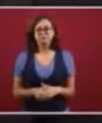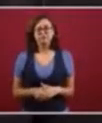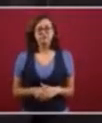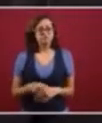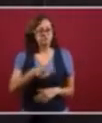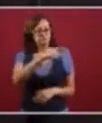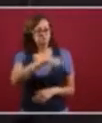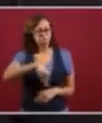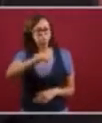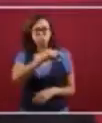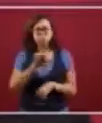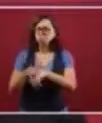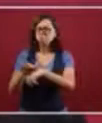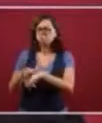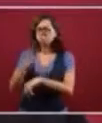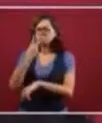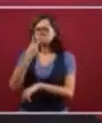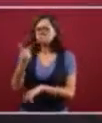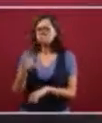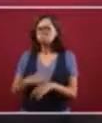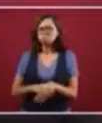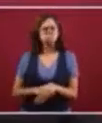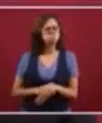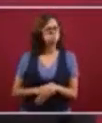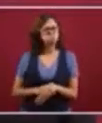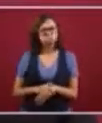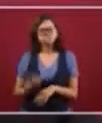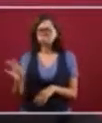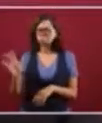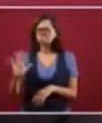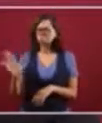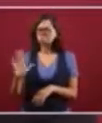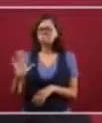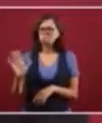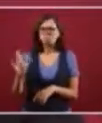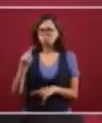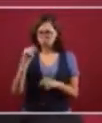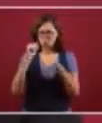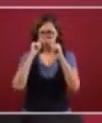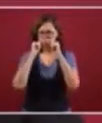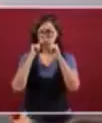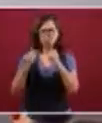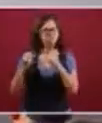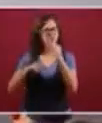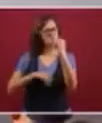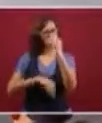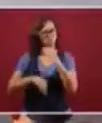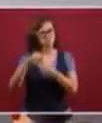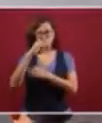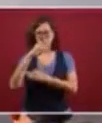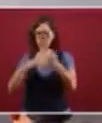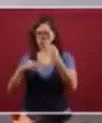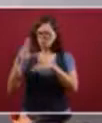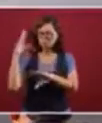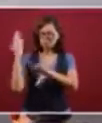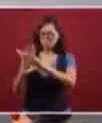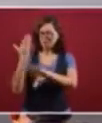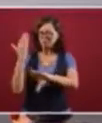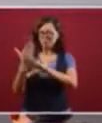personajes no no no no todo hay que